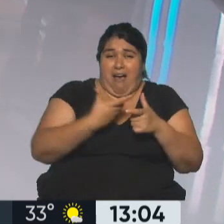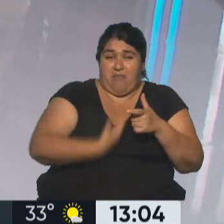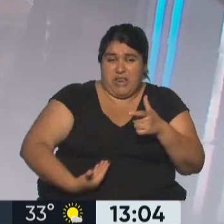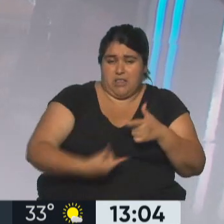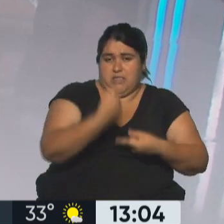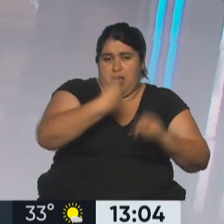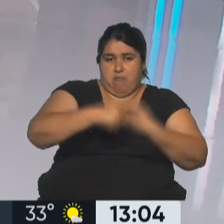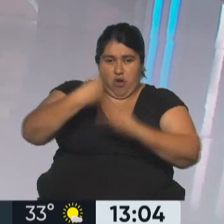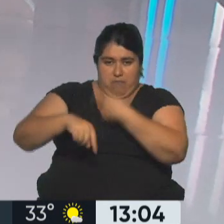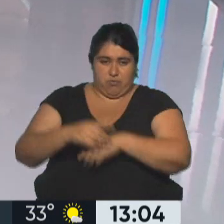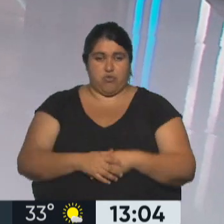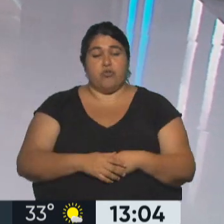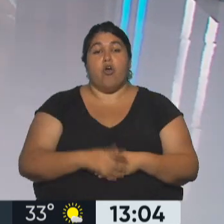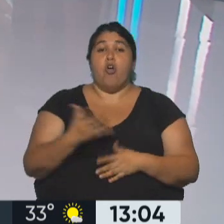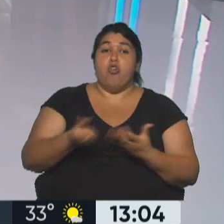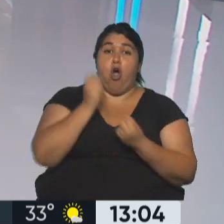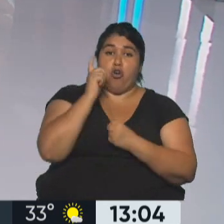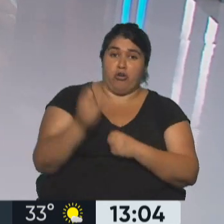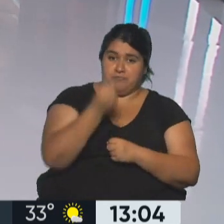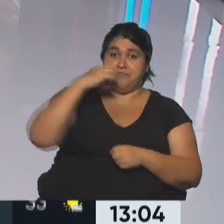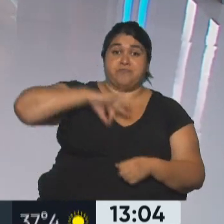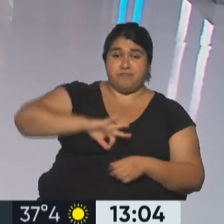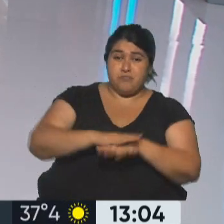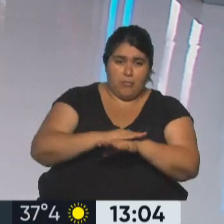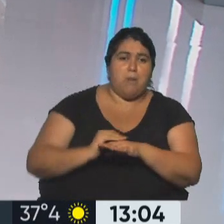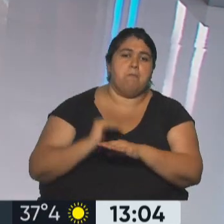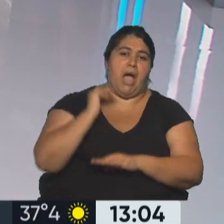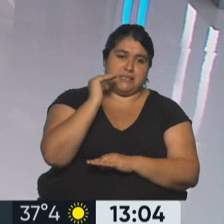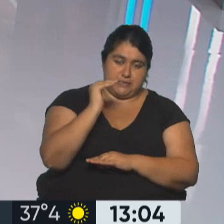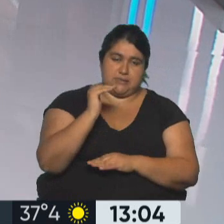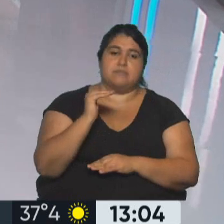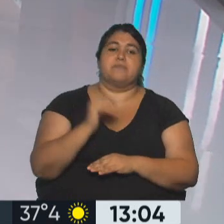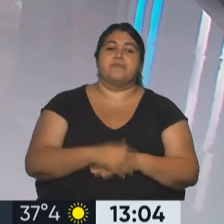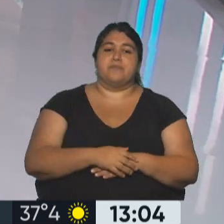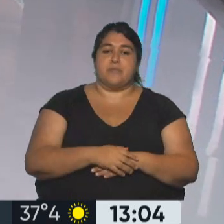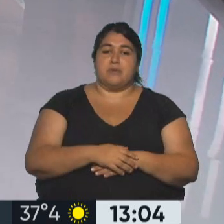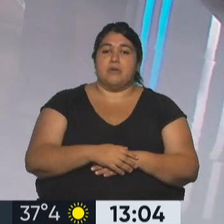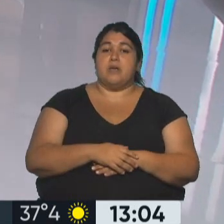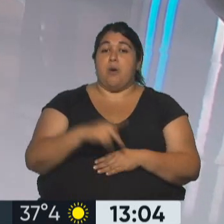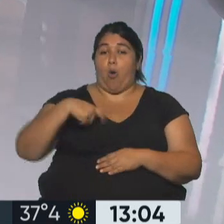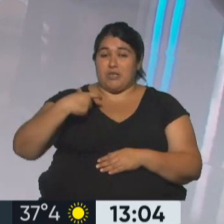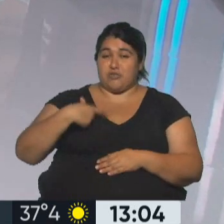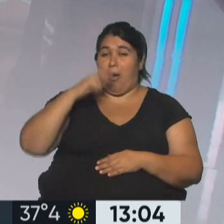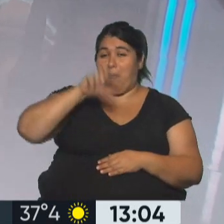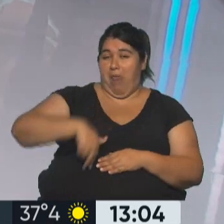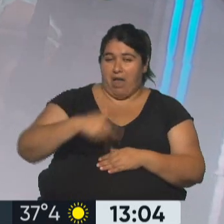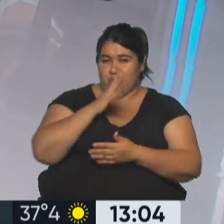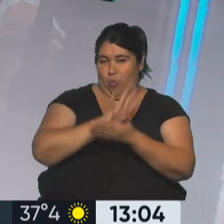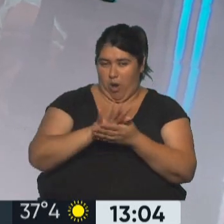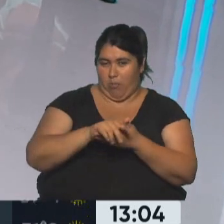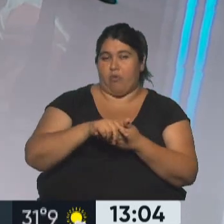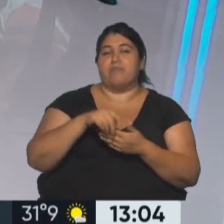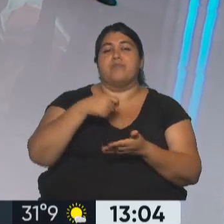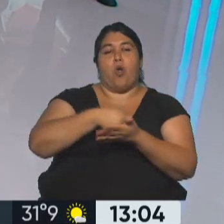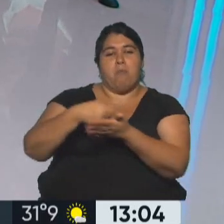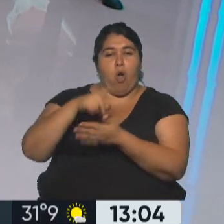este último punto. Los logros, aumento del salario mínimo, no es un dato menor, plan copago cero y otros planes sociales, acuerdo para